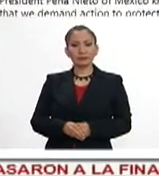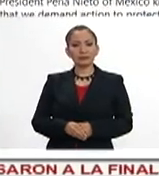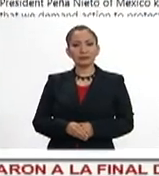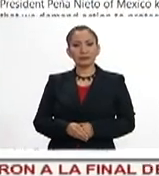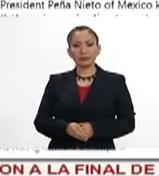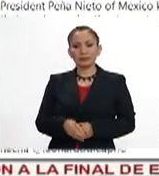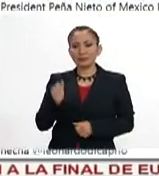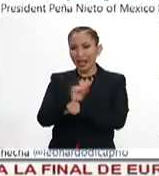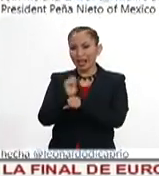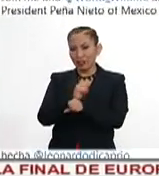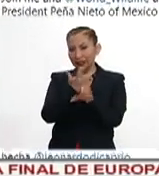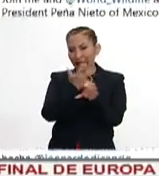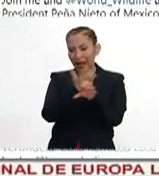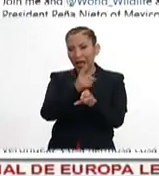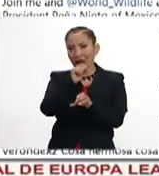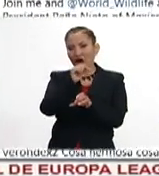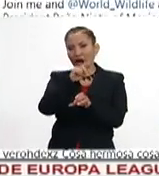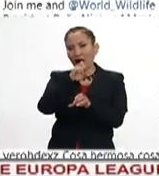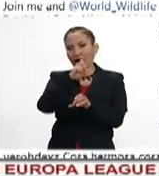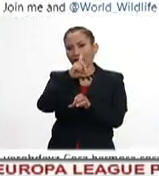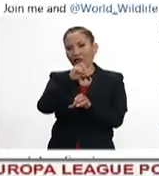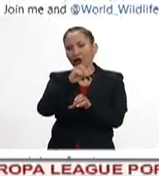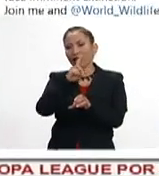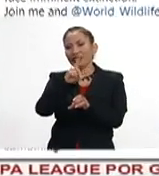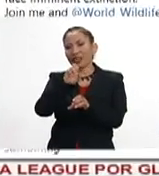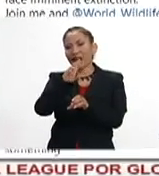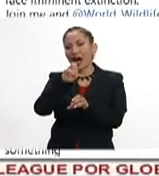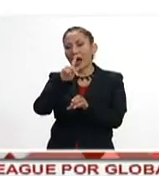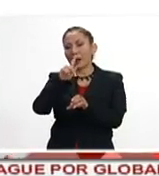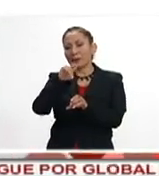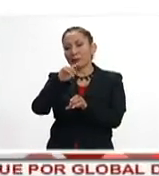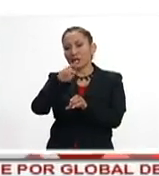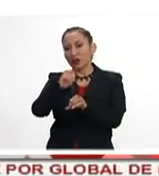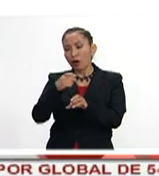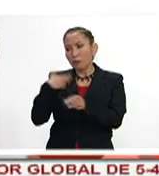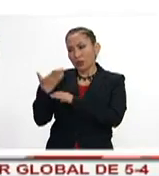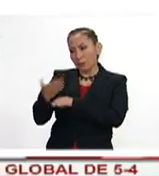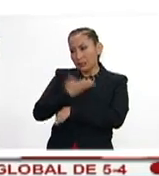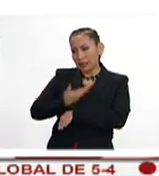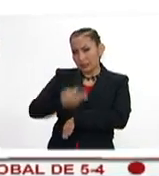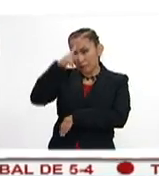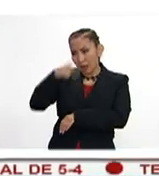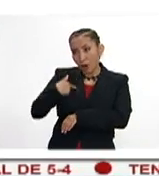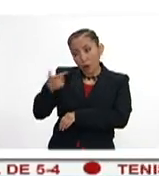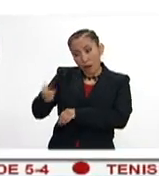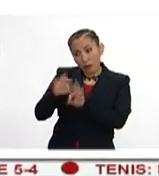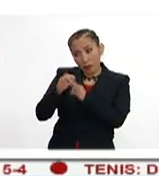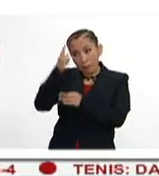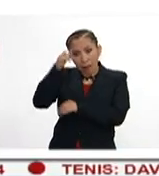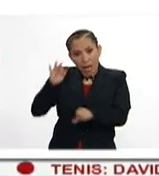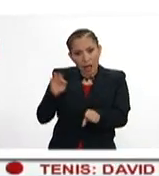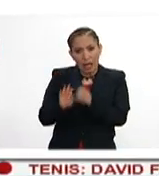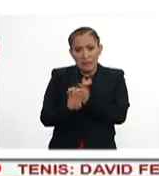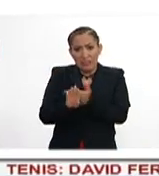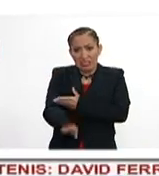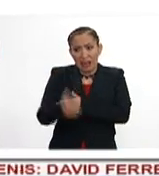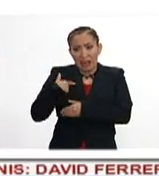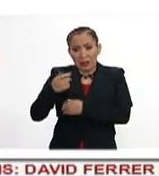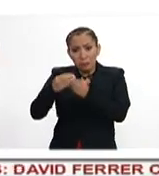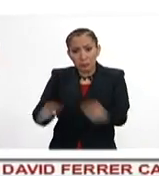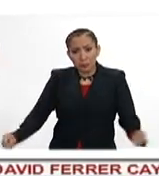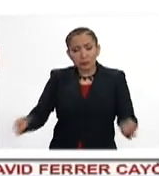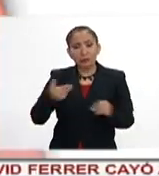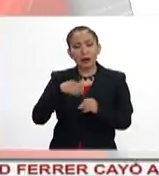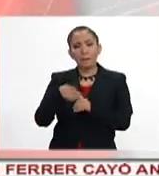El actor estadounidense Leonardo DiCaprio pidió al presidente Enrique Peña Nieto una estrategia para evitar la extinción de la vaquita